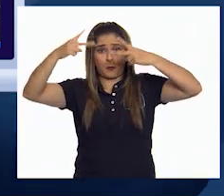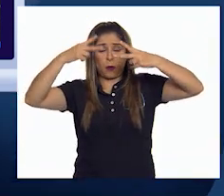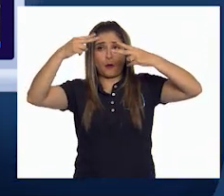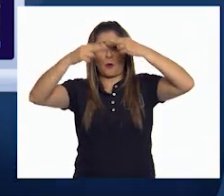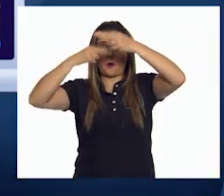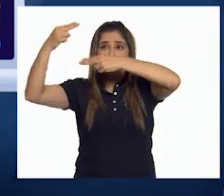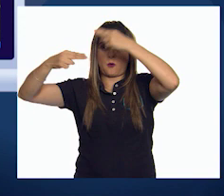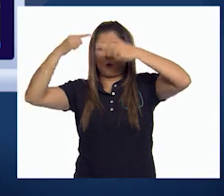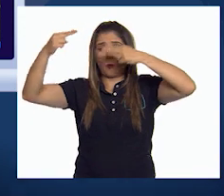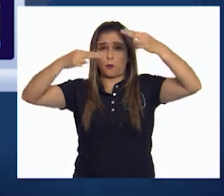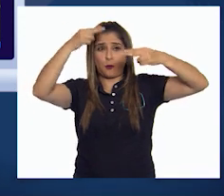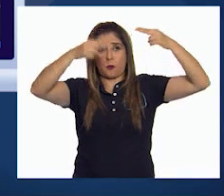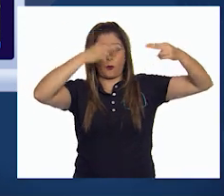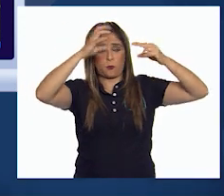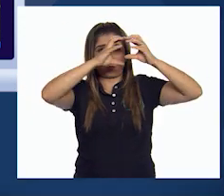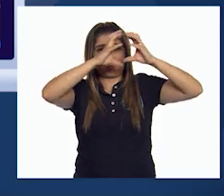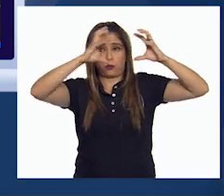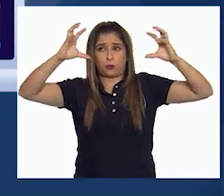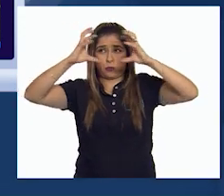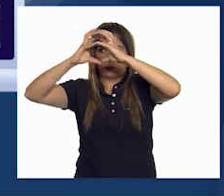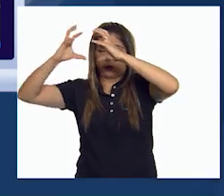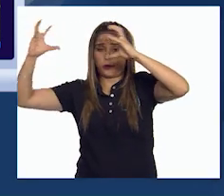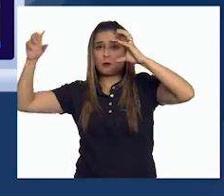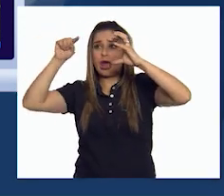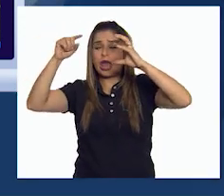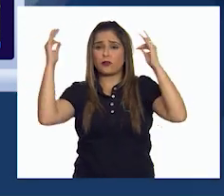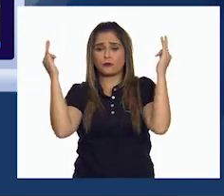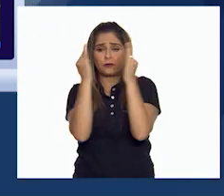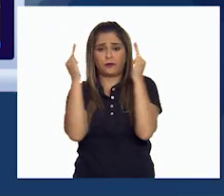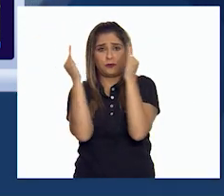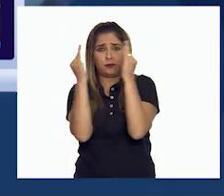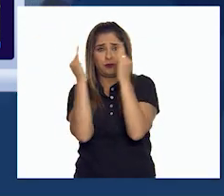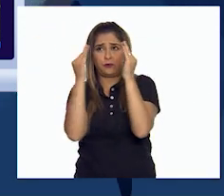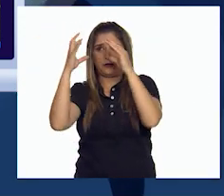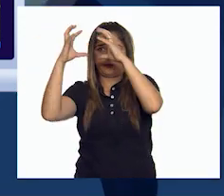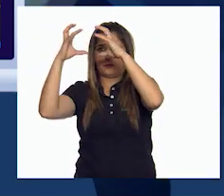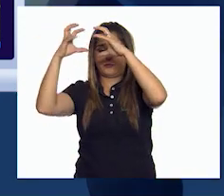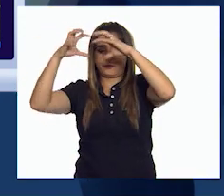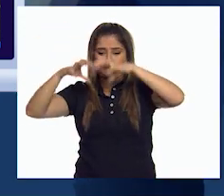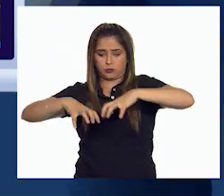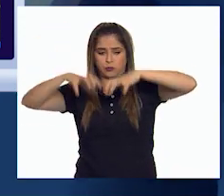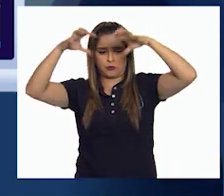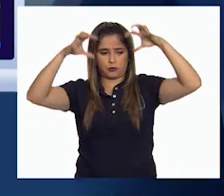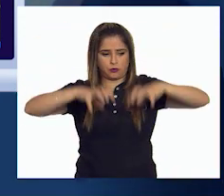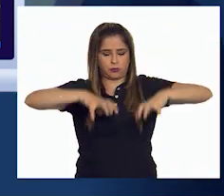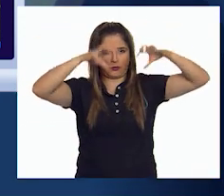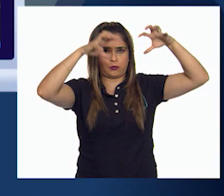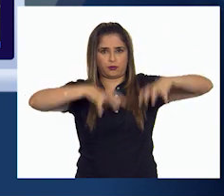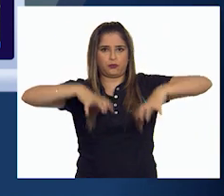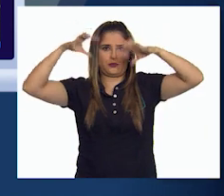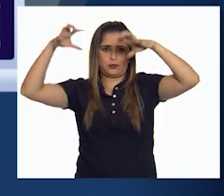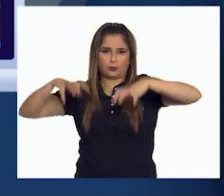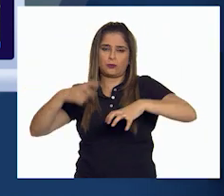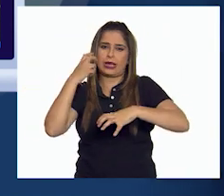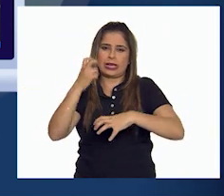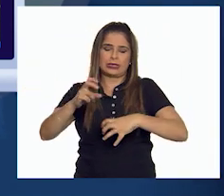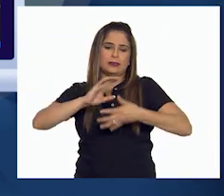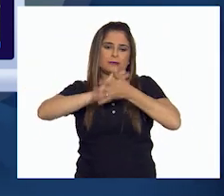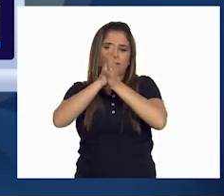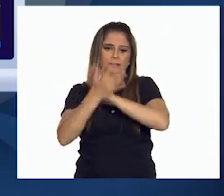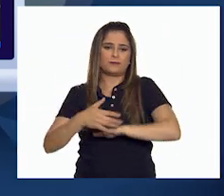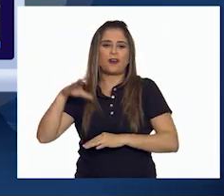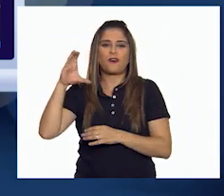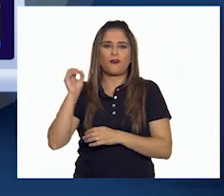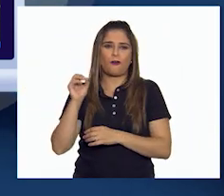Y como dijimos antes, en su estado líquido, las partículas de agua pesan más. Pero en este proceso